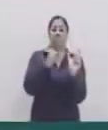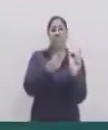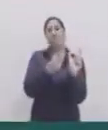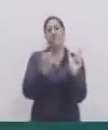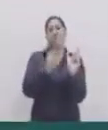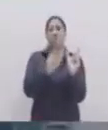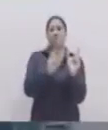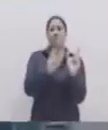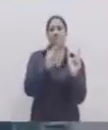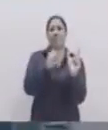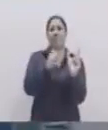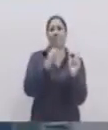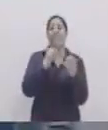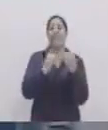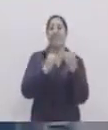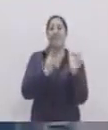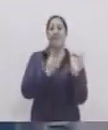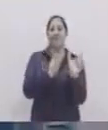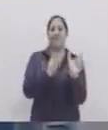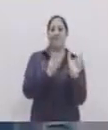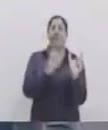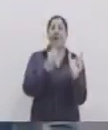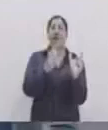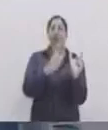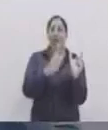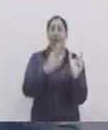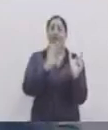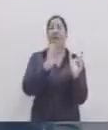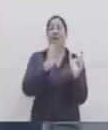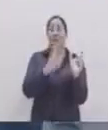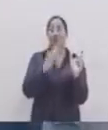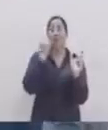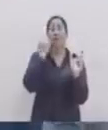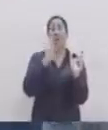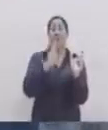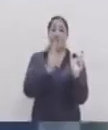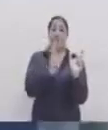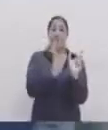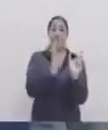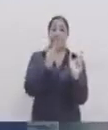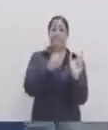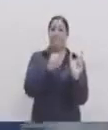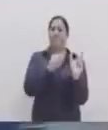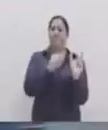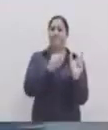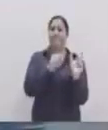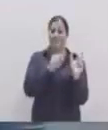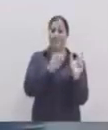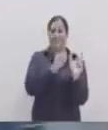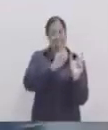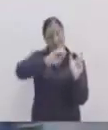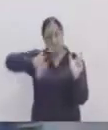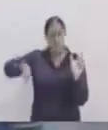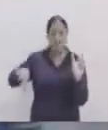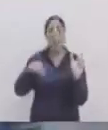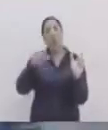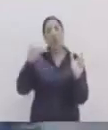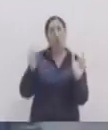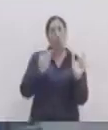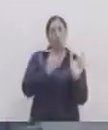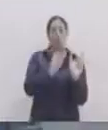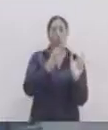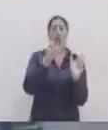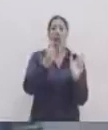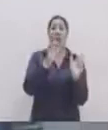Entonces, infinitivo va a terminar en ar, ir, que fueron como los ejemplos que dimos acá. Ajá.